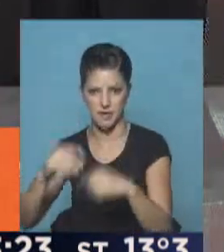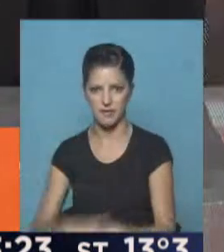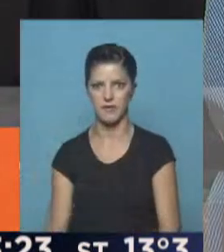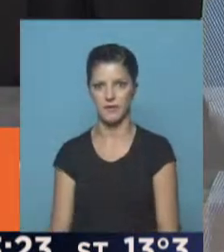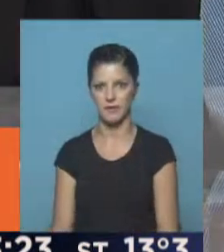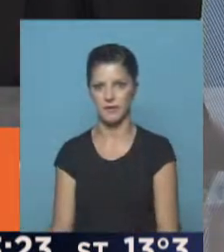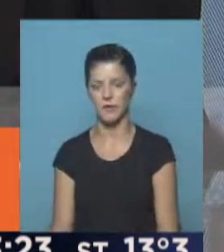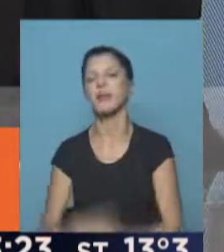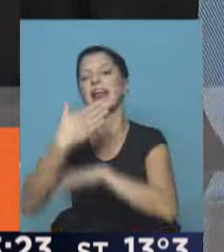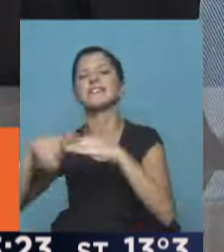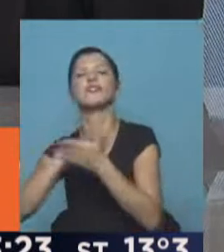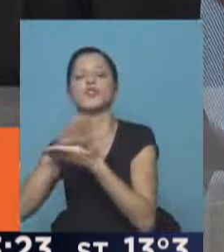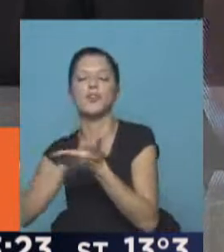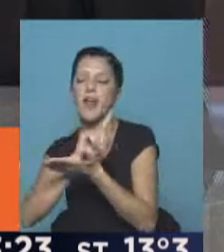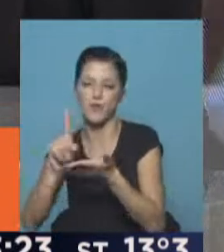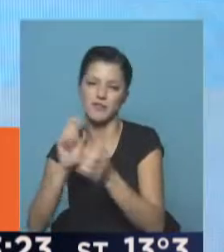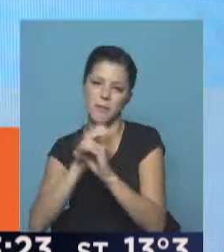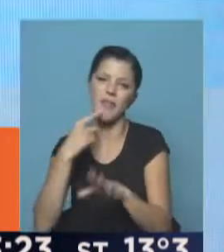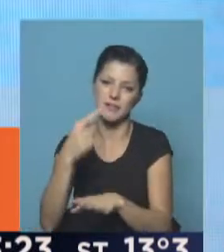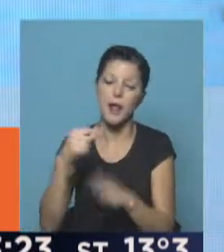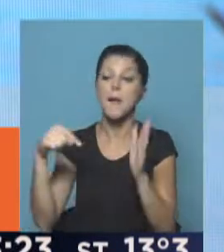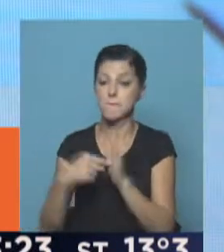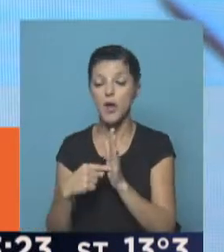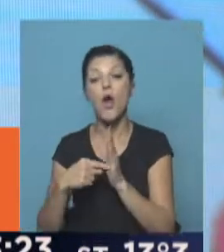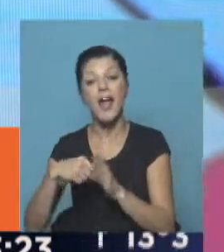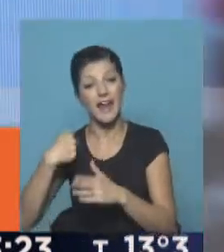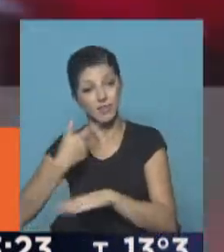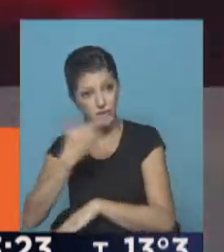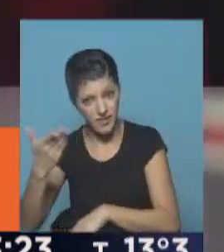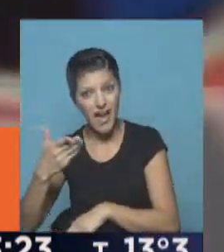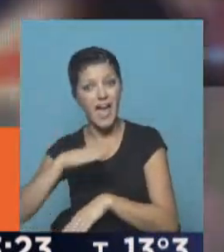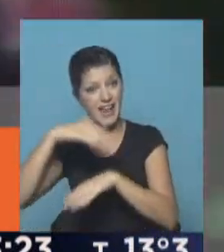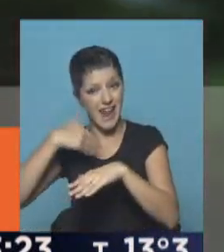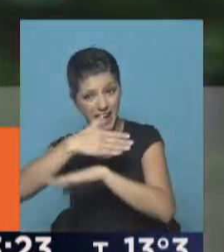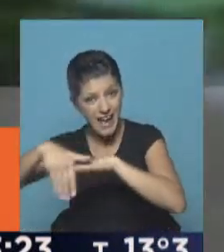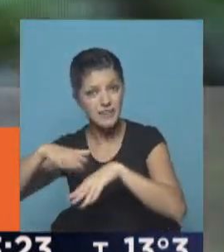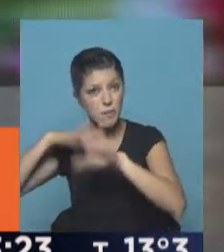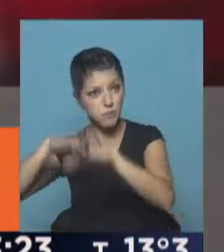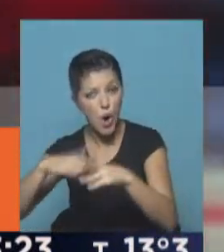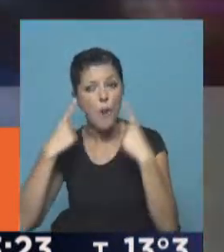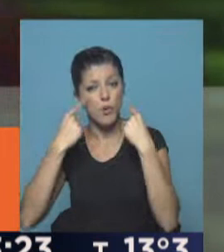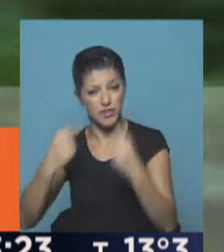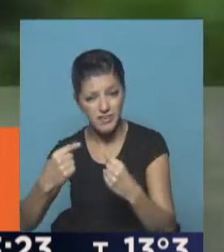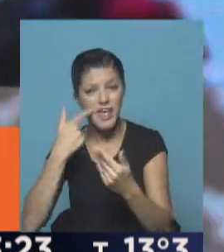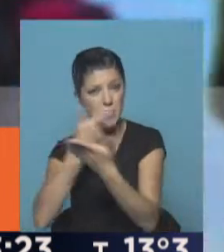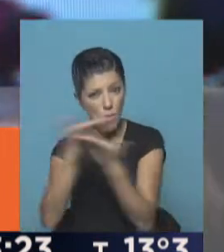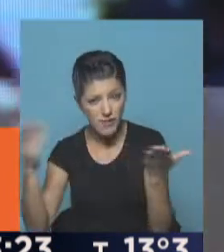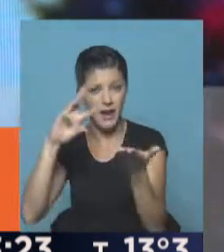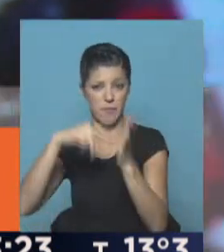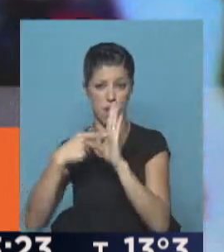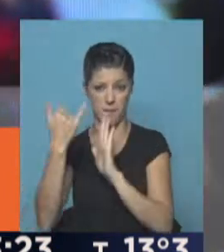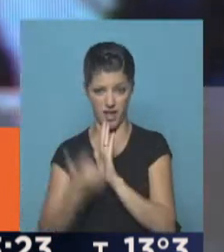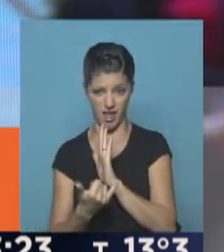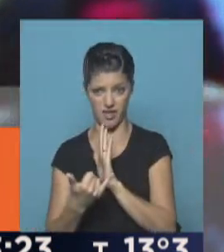Yo creo que no se resuelve en las calles. Se dirime. Exactamente. Pero se plantea, se presenta el problema. Uh-huh. Digamos, se hace visible el